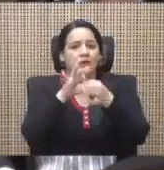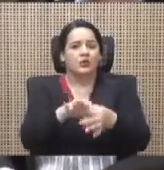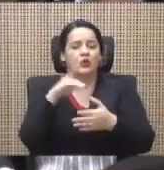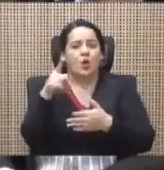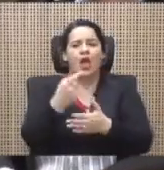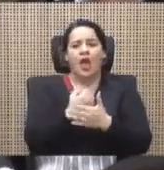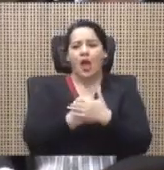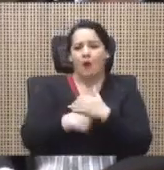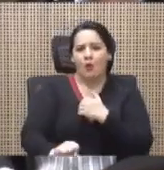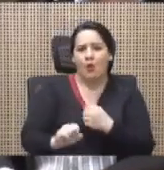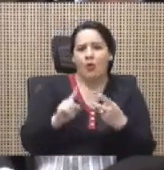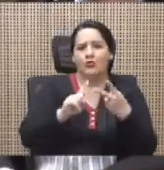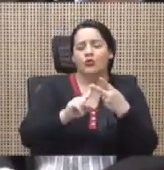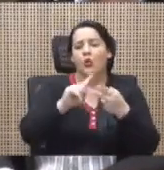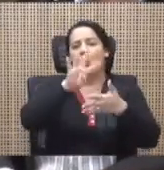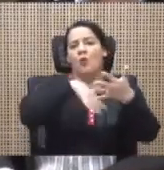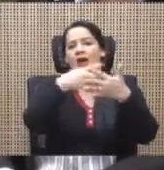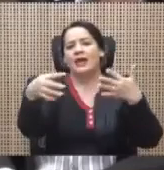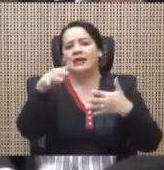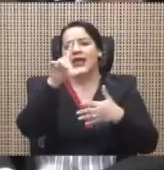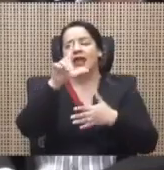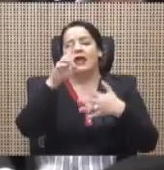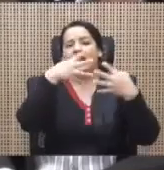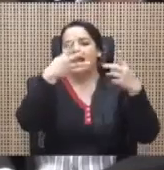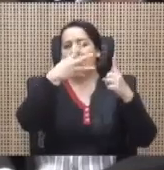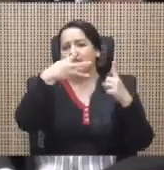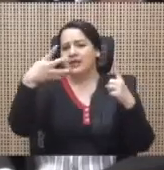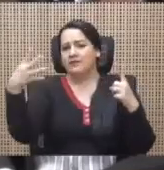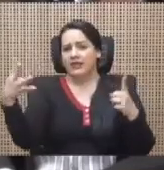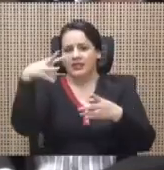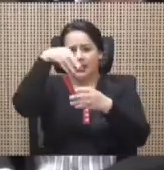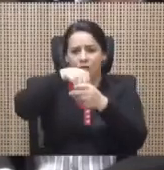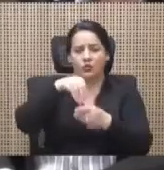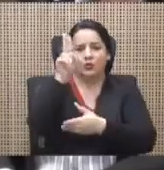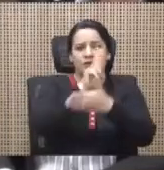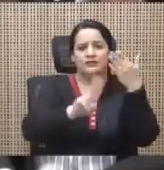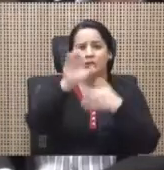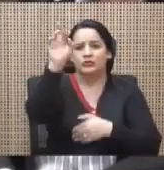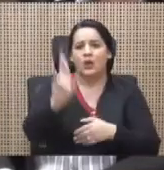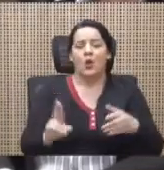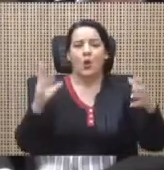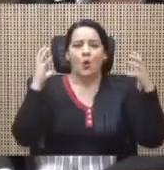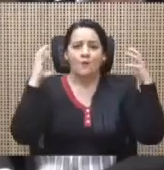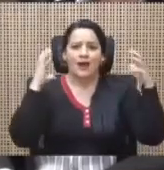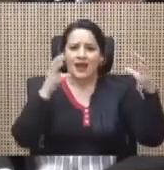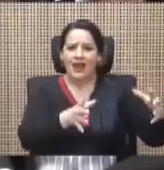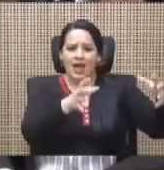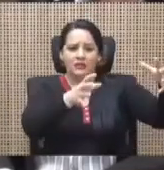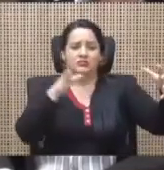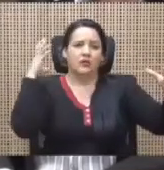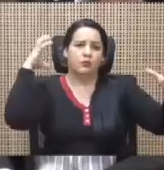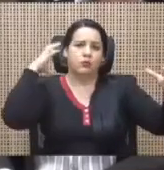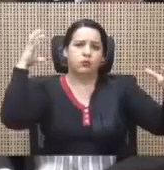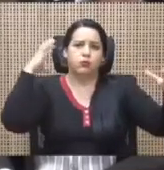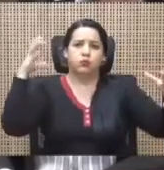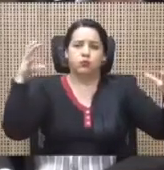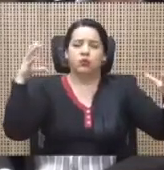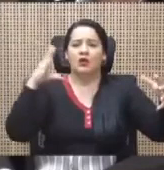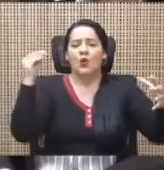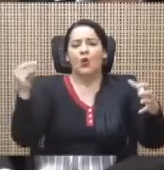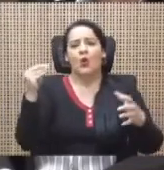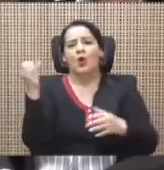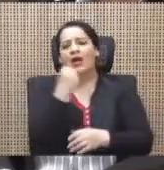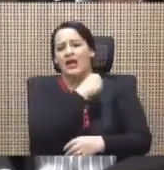agenda LGTB dentro de la Universidad de Costa Rica con un parlante a todo volumen, con canciones Provida, con canciones Profamilia? ¿Qué